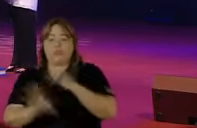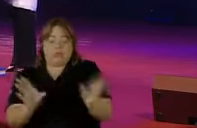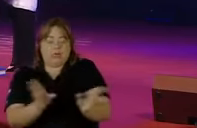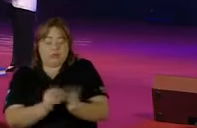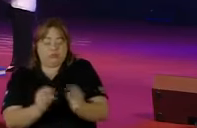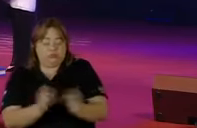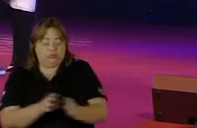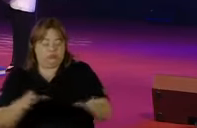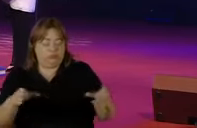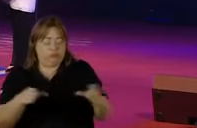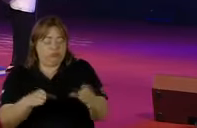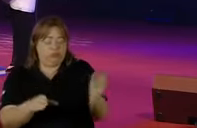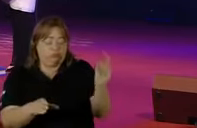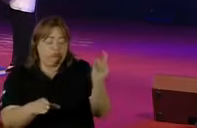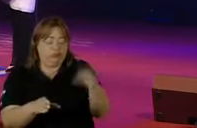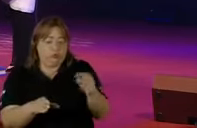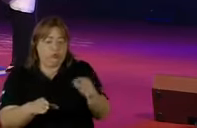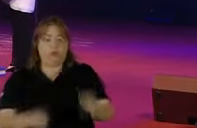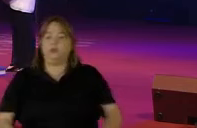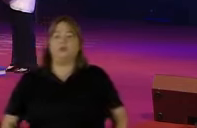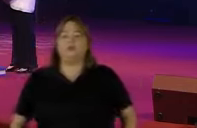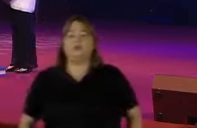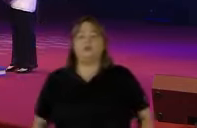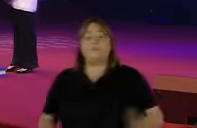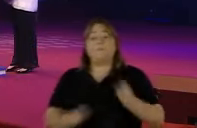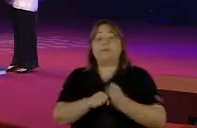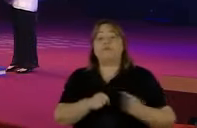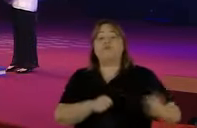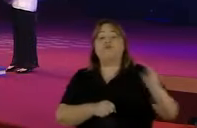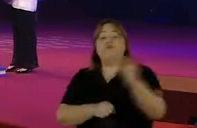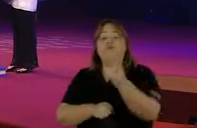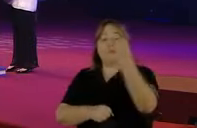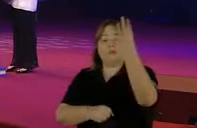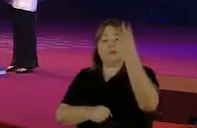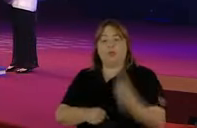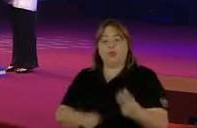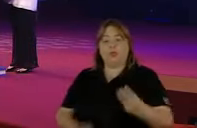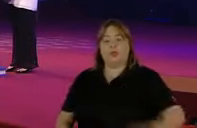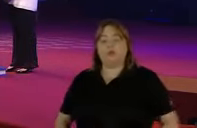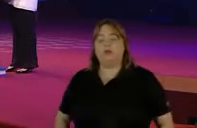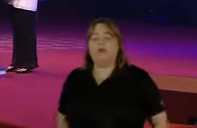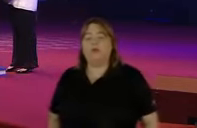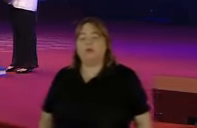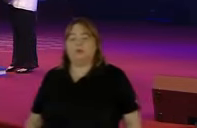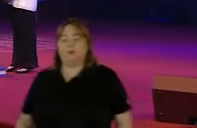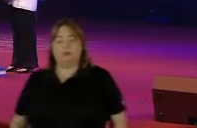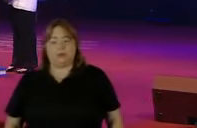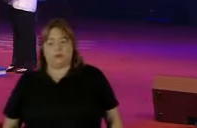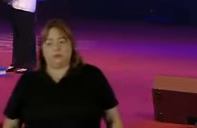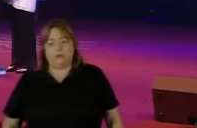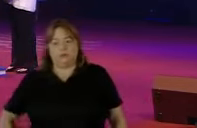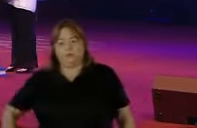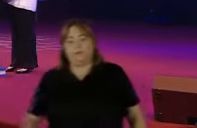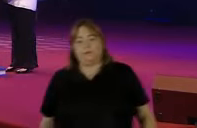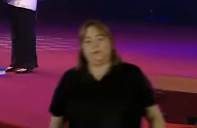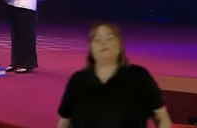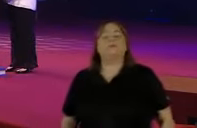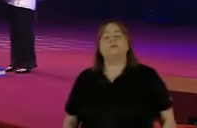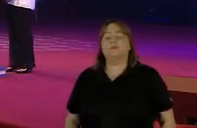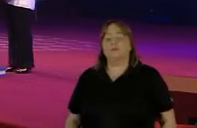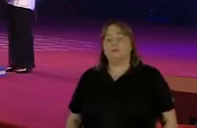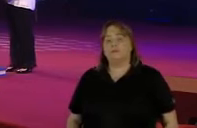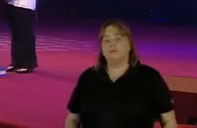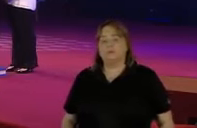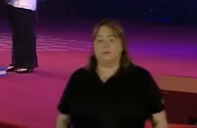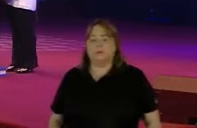poderosa. Ve, ese anuncio es para el miércoles próximo. Miércoles 21. No, el otro. Amén. Así